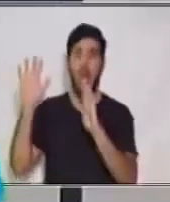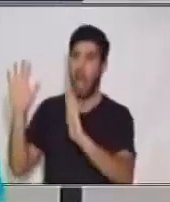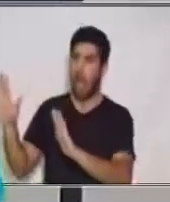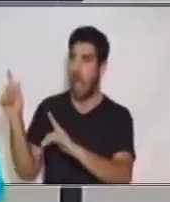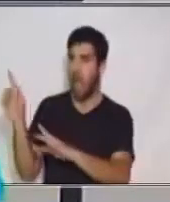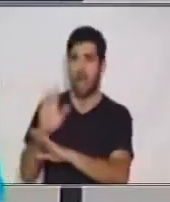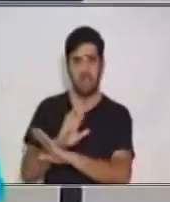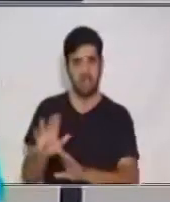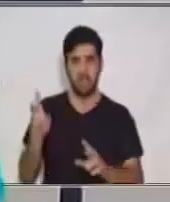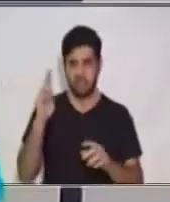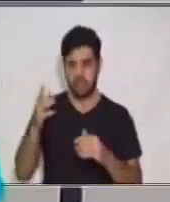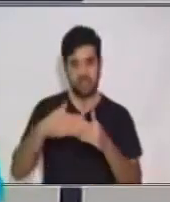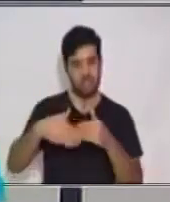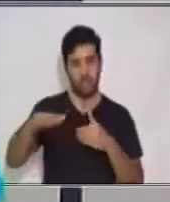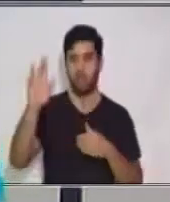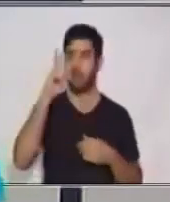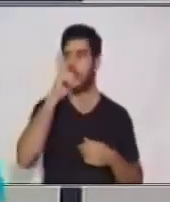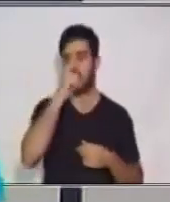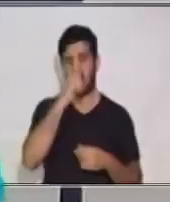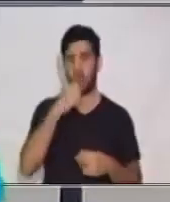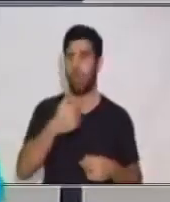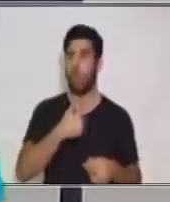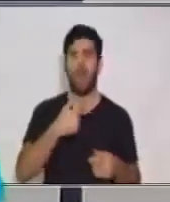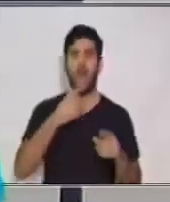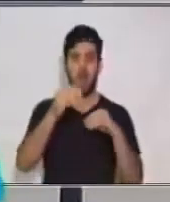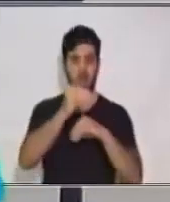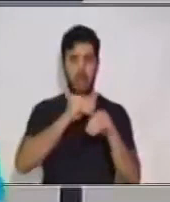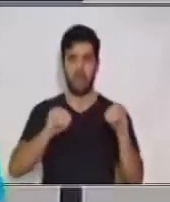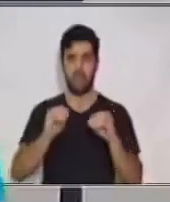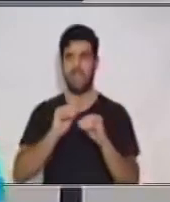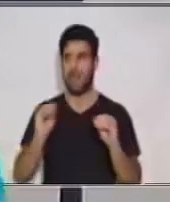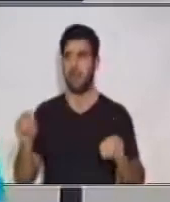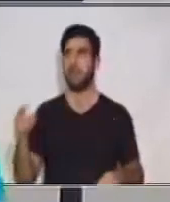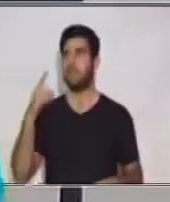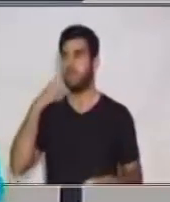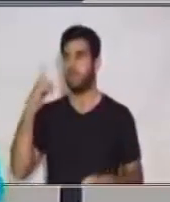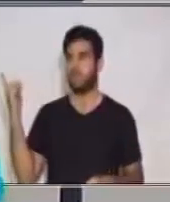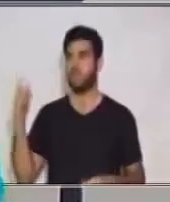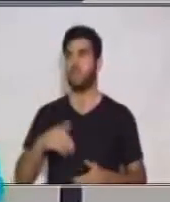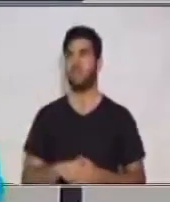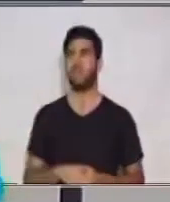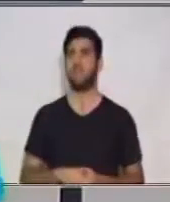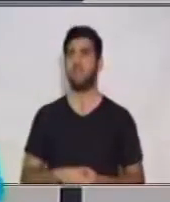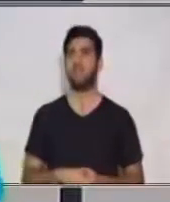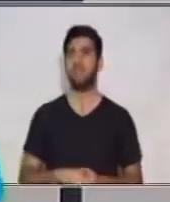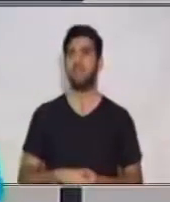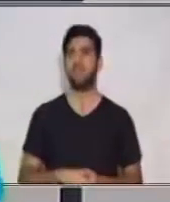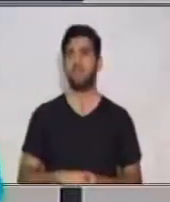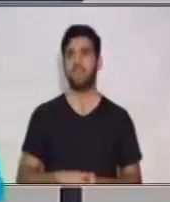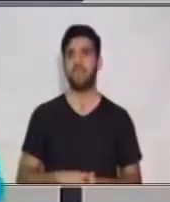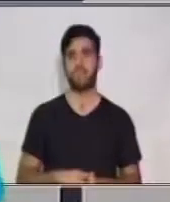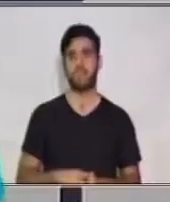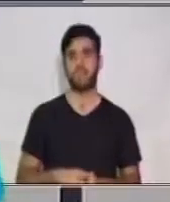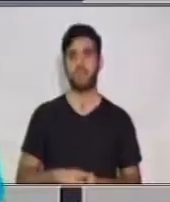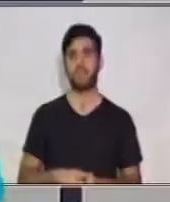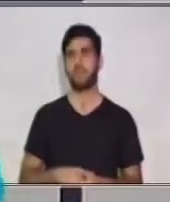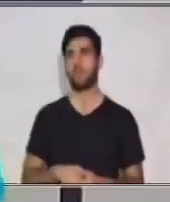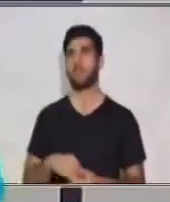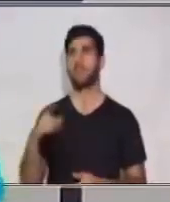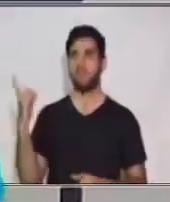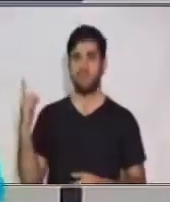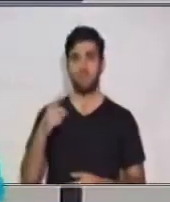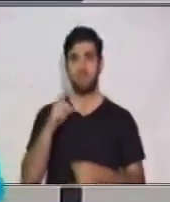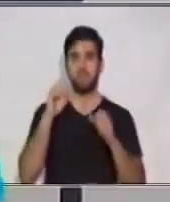son y así serán. No existe ninguna modificación. Y como ustedes pueden ver en pantalla, se puede clasificar en